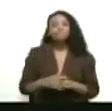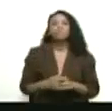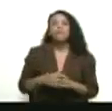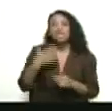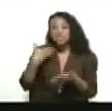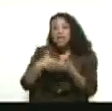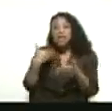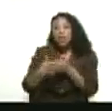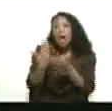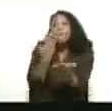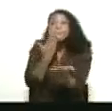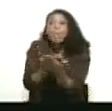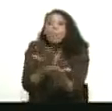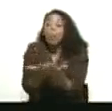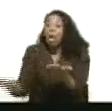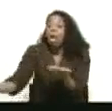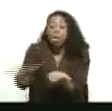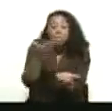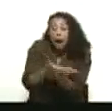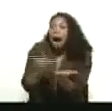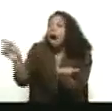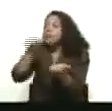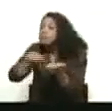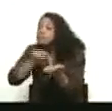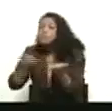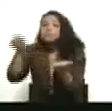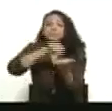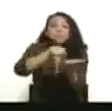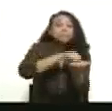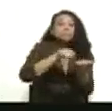hizo esa propuesta de que, bueno, convirtamos,